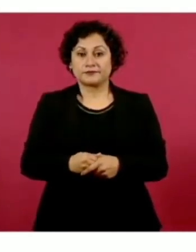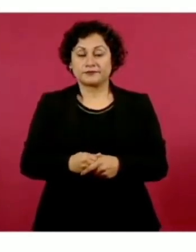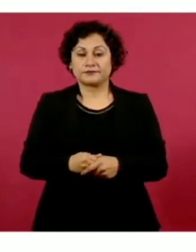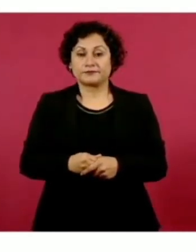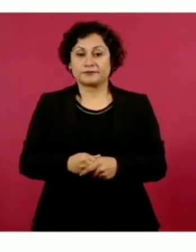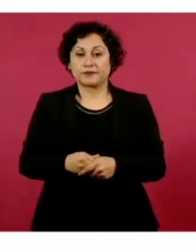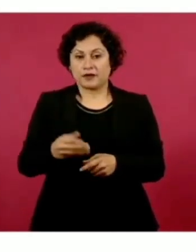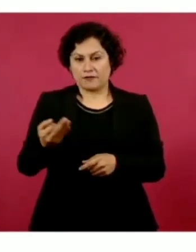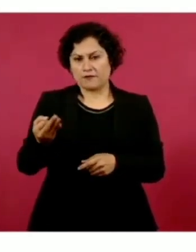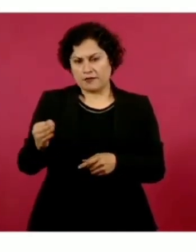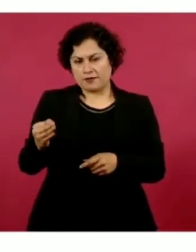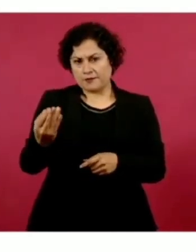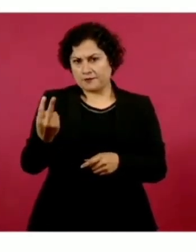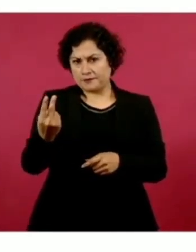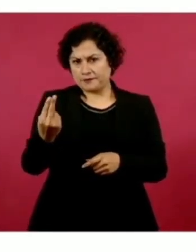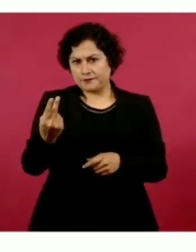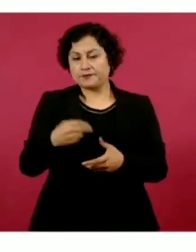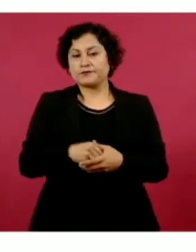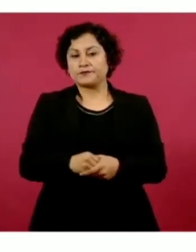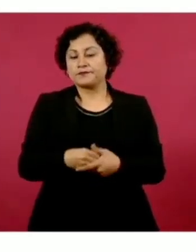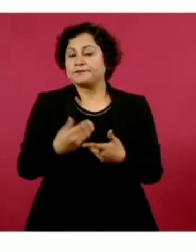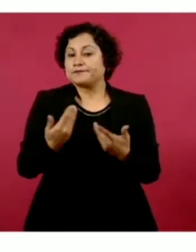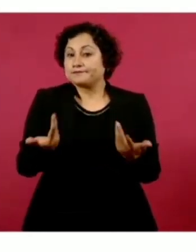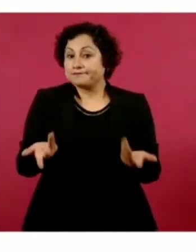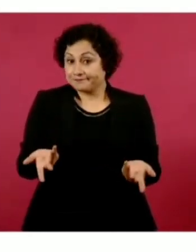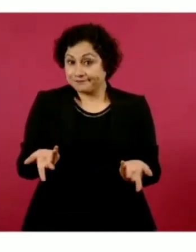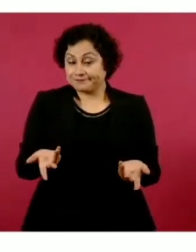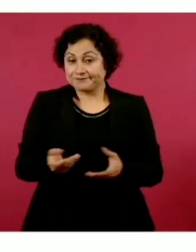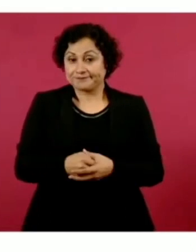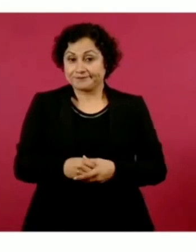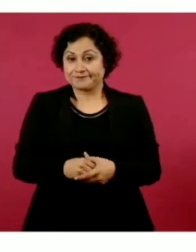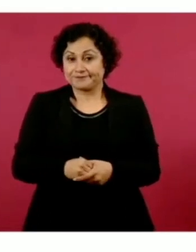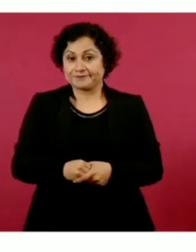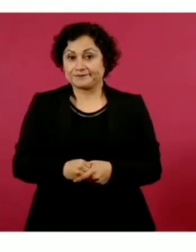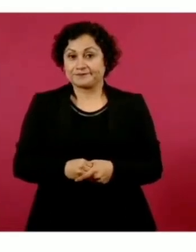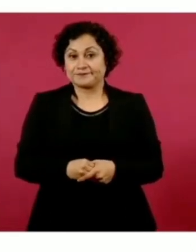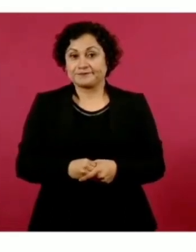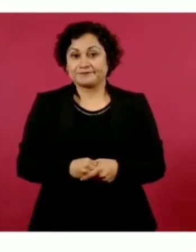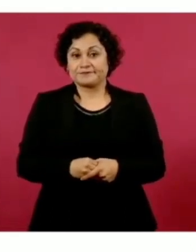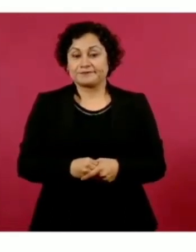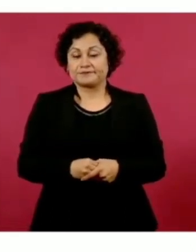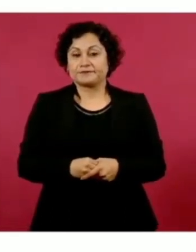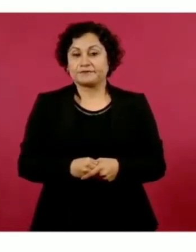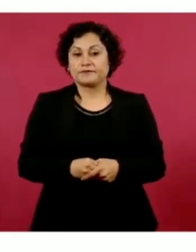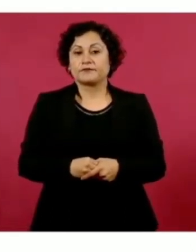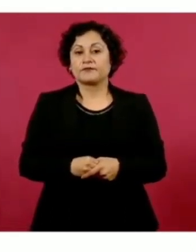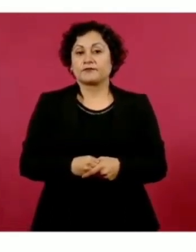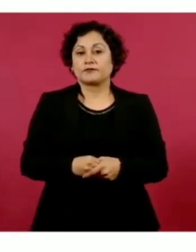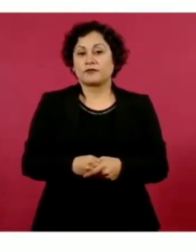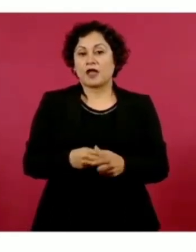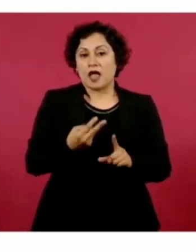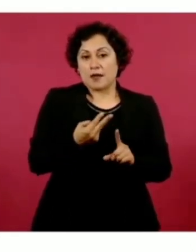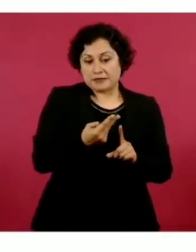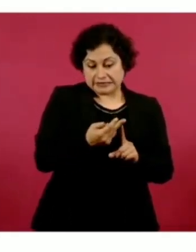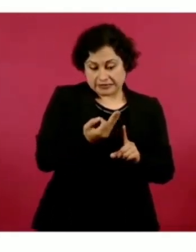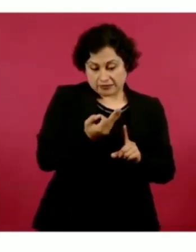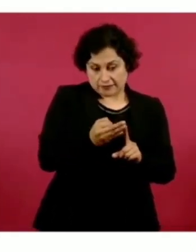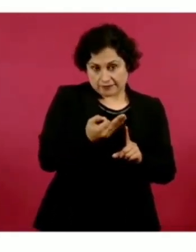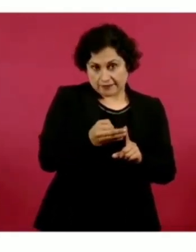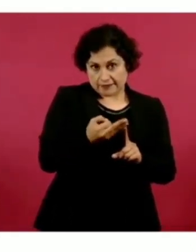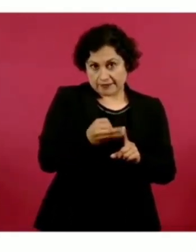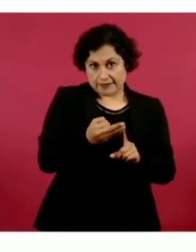De febrero. Entonces, y ya 25 de febrero fue después